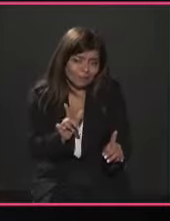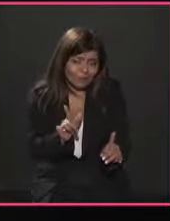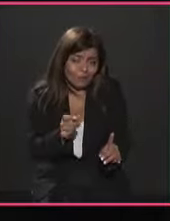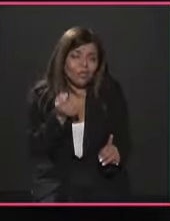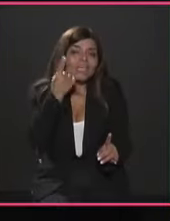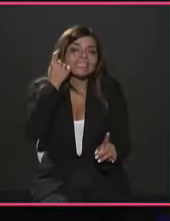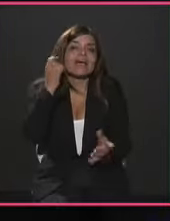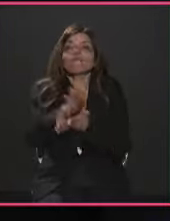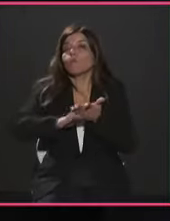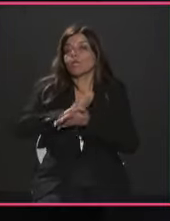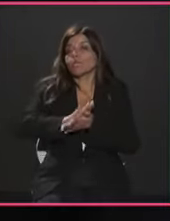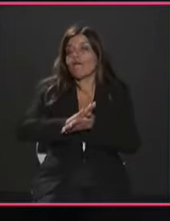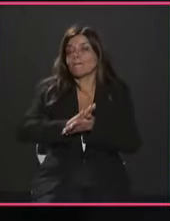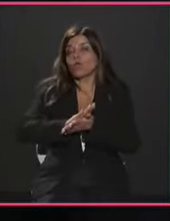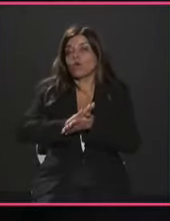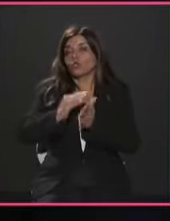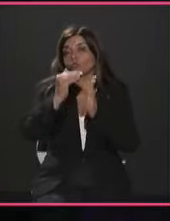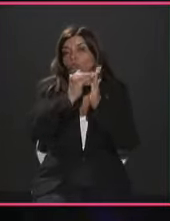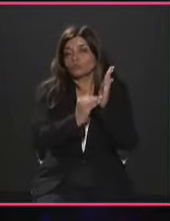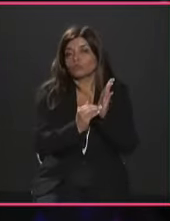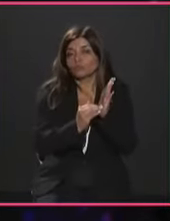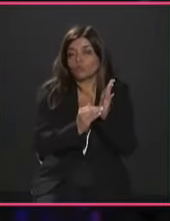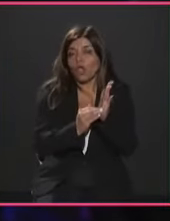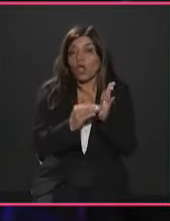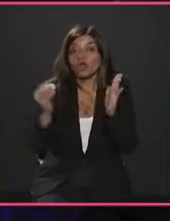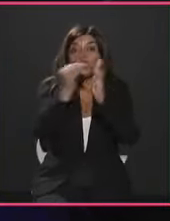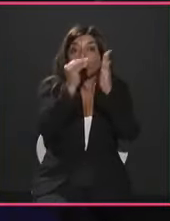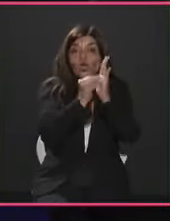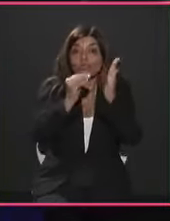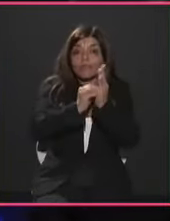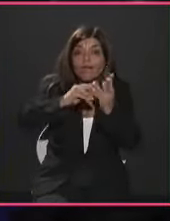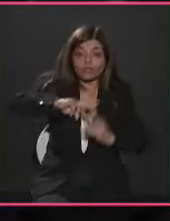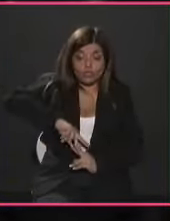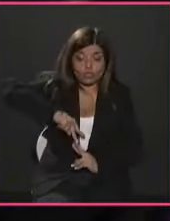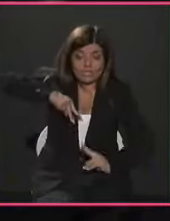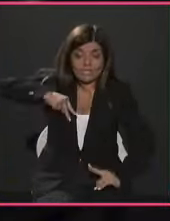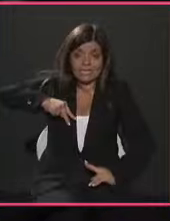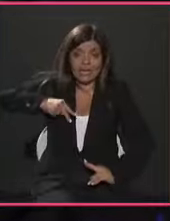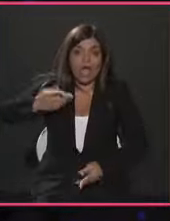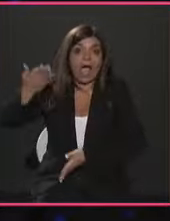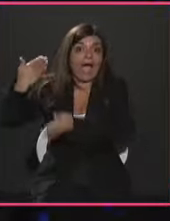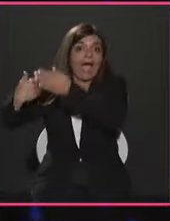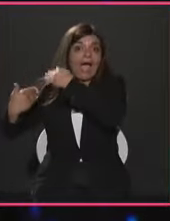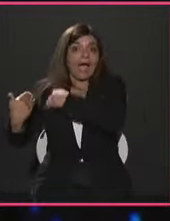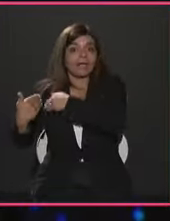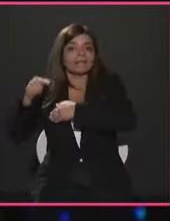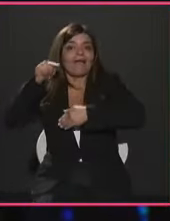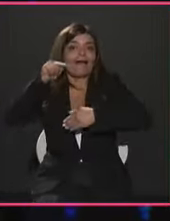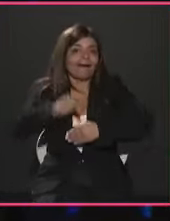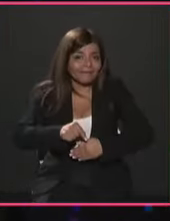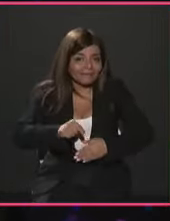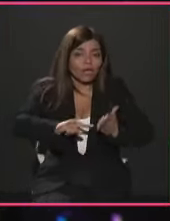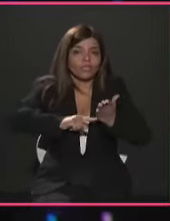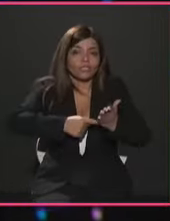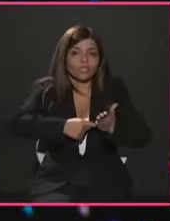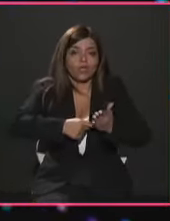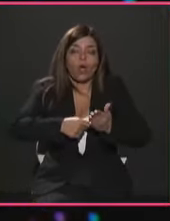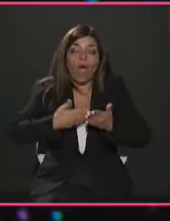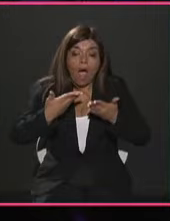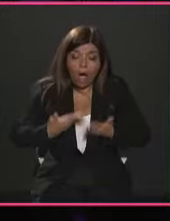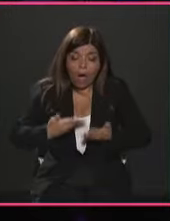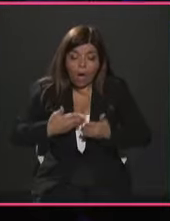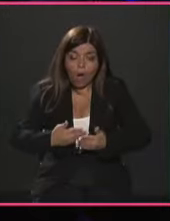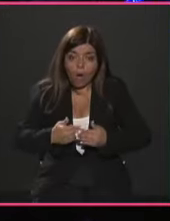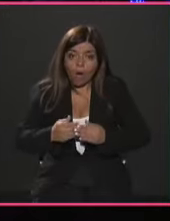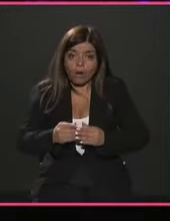los datos genómicos antes de esta Revolución ha sido la verdad da un avance muy grande por